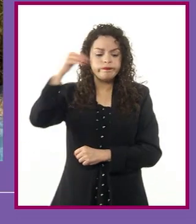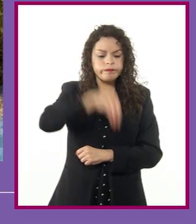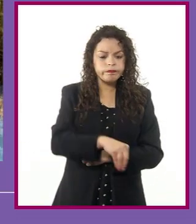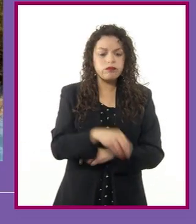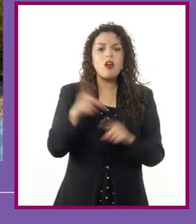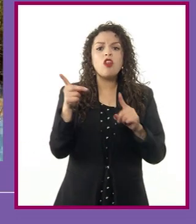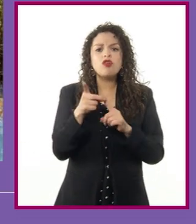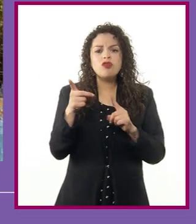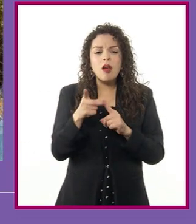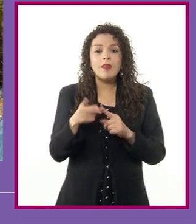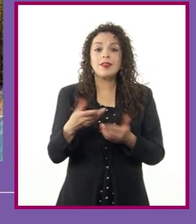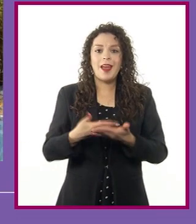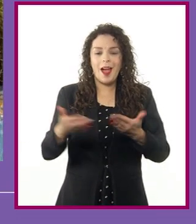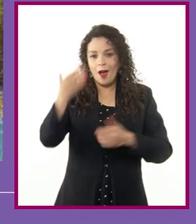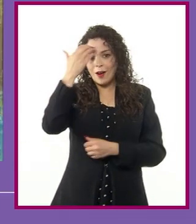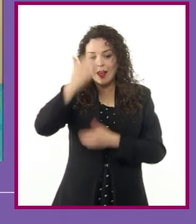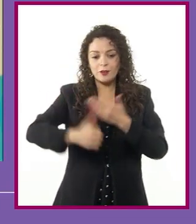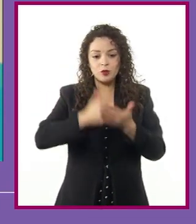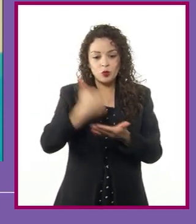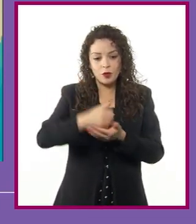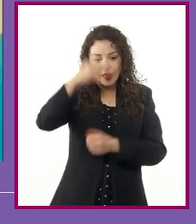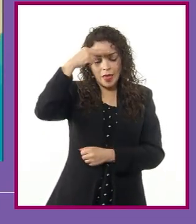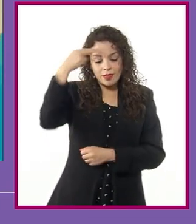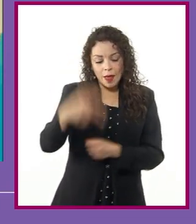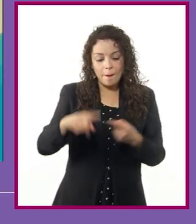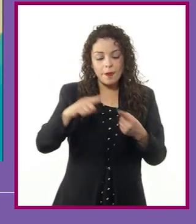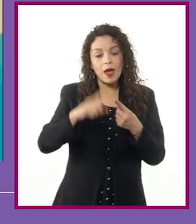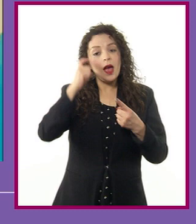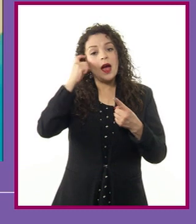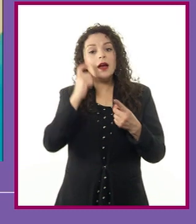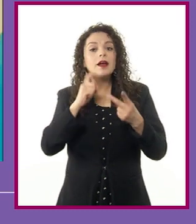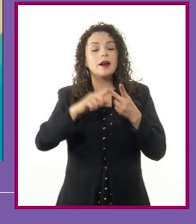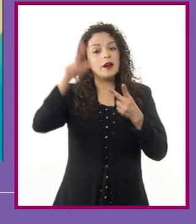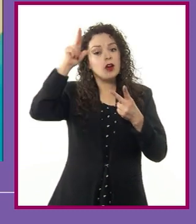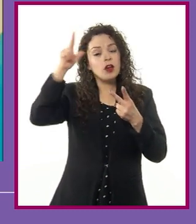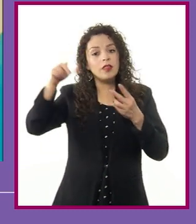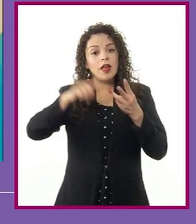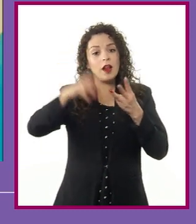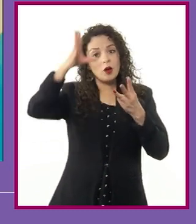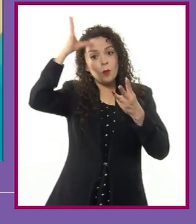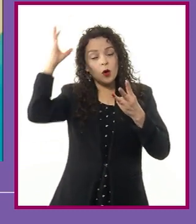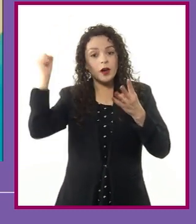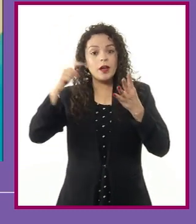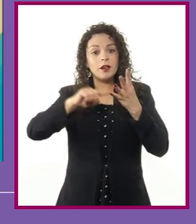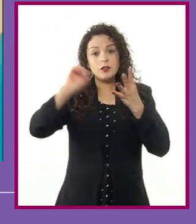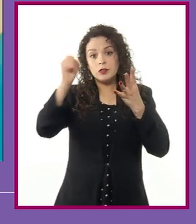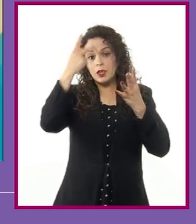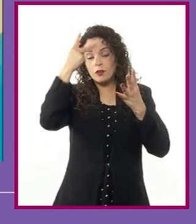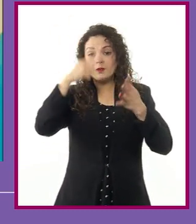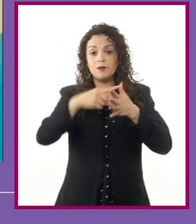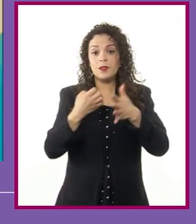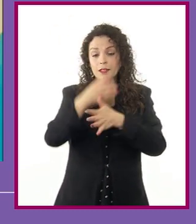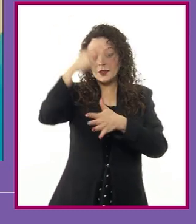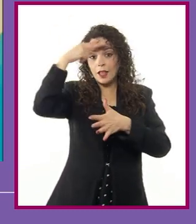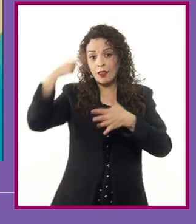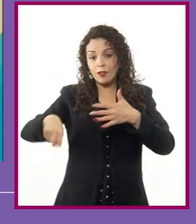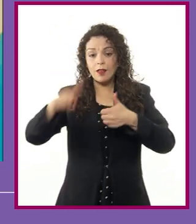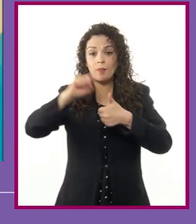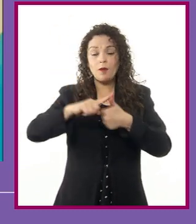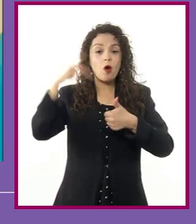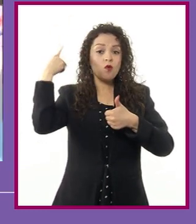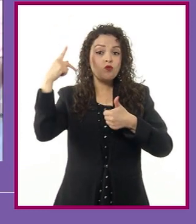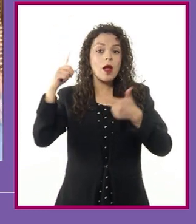como la Ciudad de México y los estados de Guerrero, Hidalgo, Morelos, San Luis Potosí, Estado de México, Puebla y